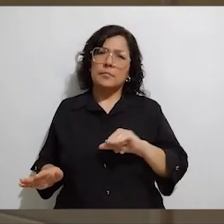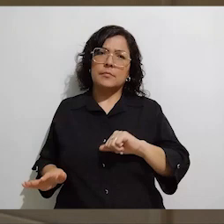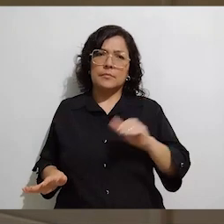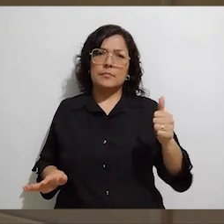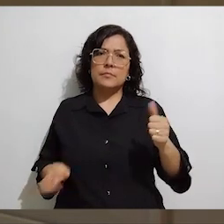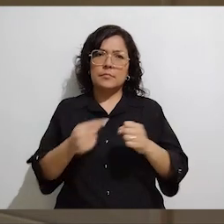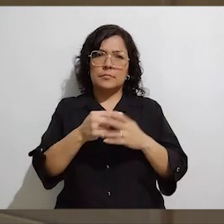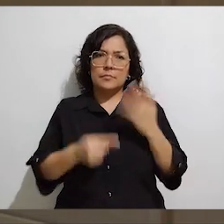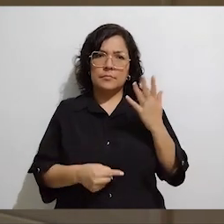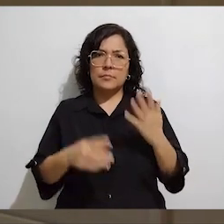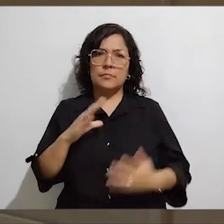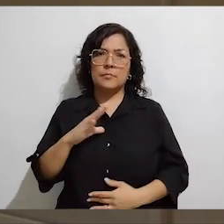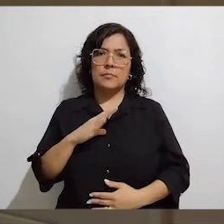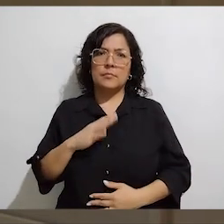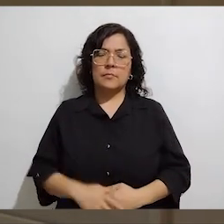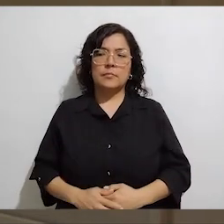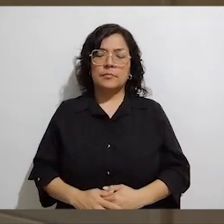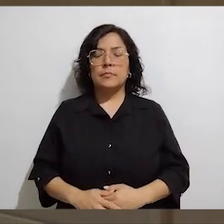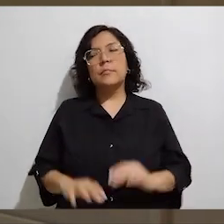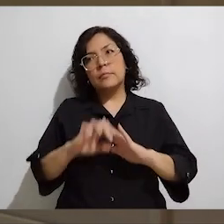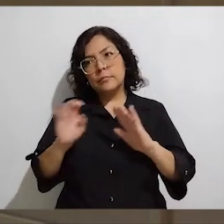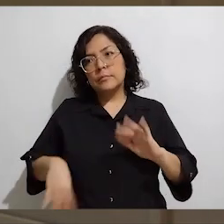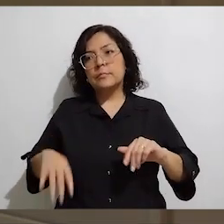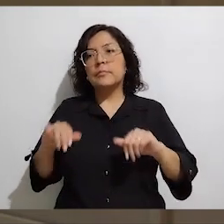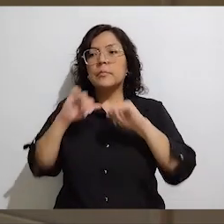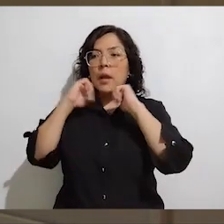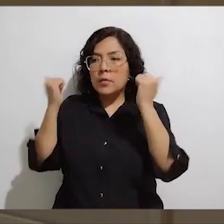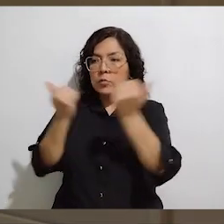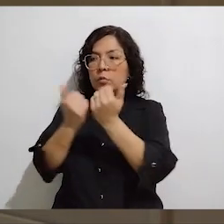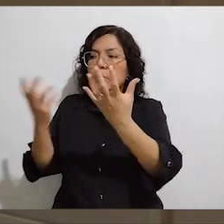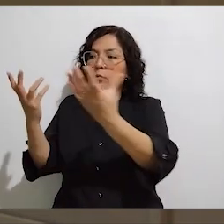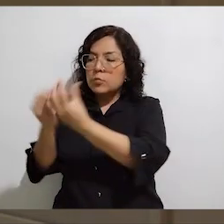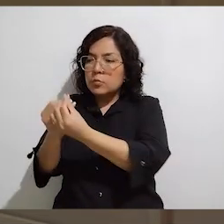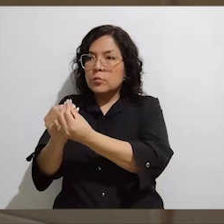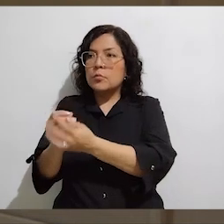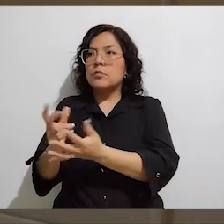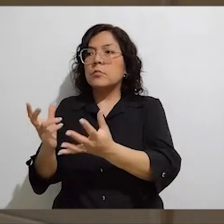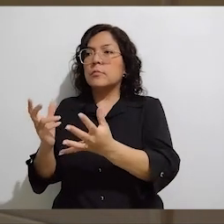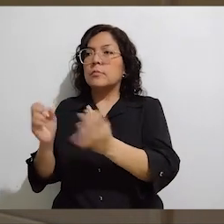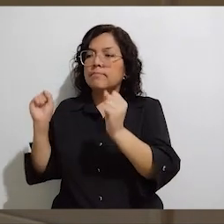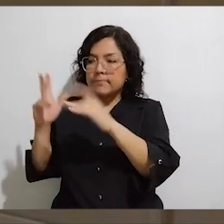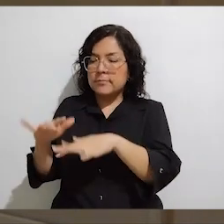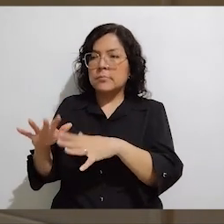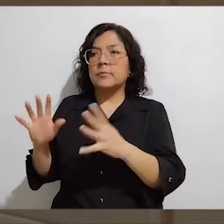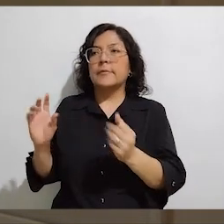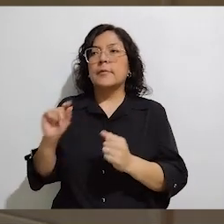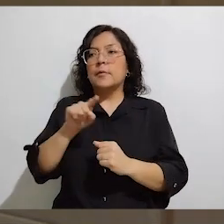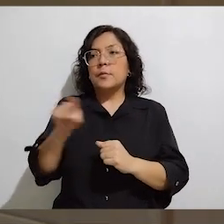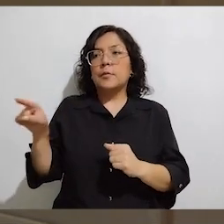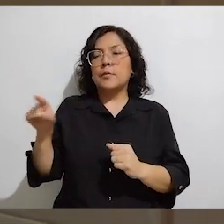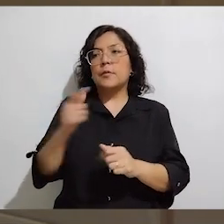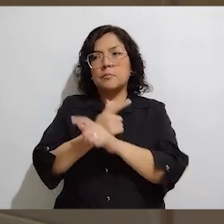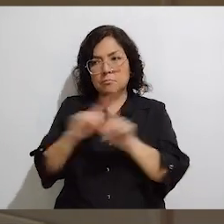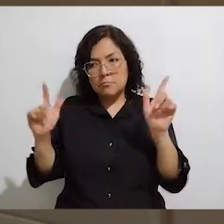integrar órganos electorales, como asociarse libre y pacíficamente para manifestarse en las ideas, como para integrarse a un